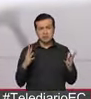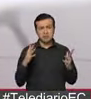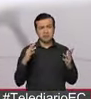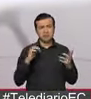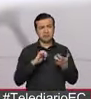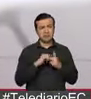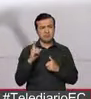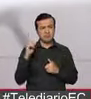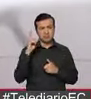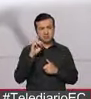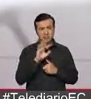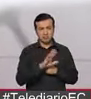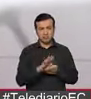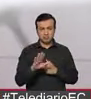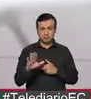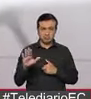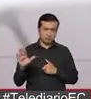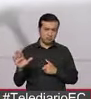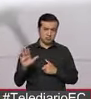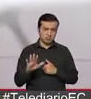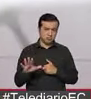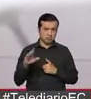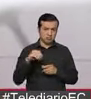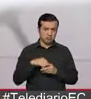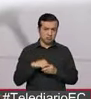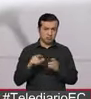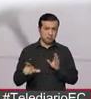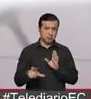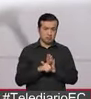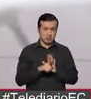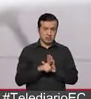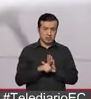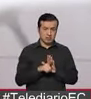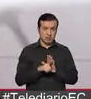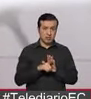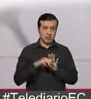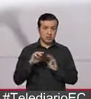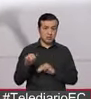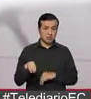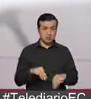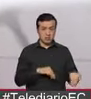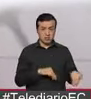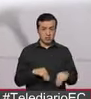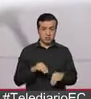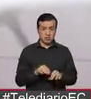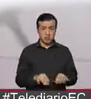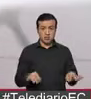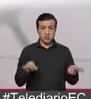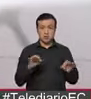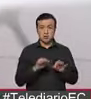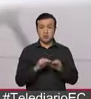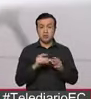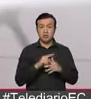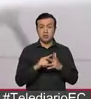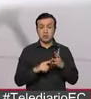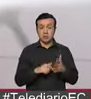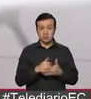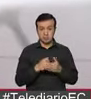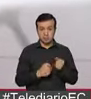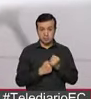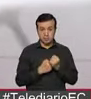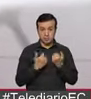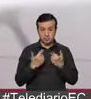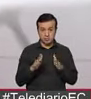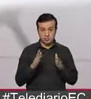vulnerabilidad que tenemos de la de la ley de movilidad también que amerita algunas fortalezas en cuanto